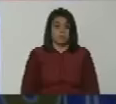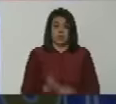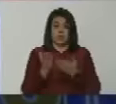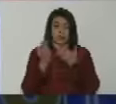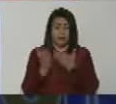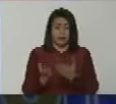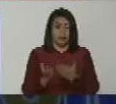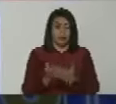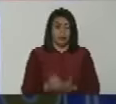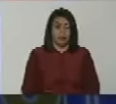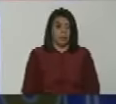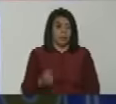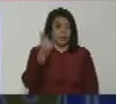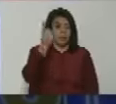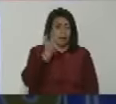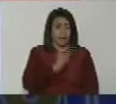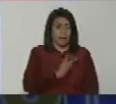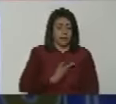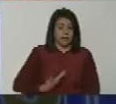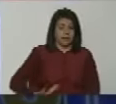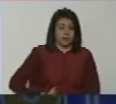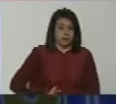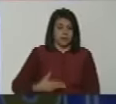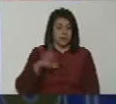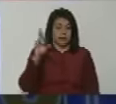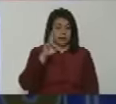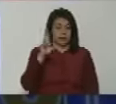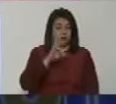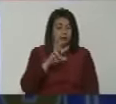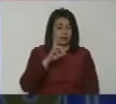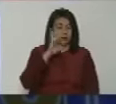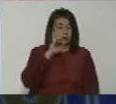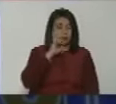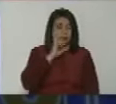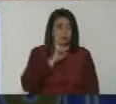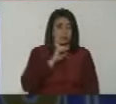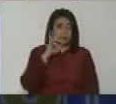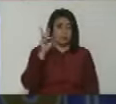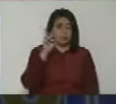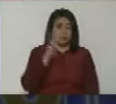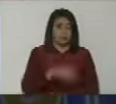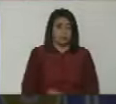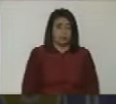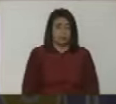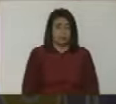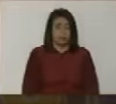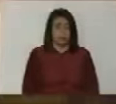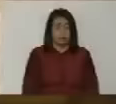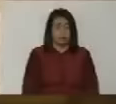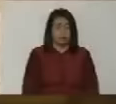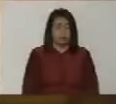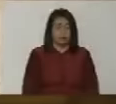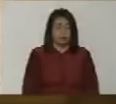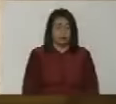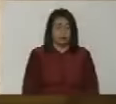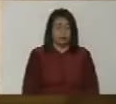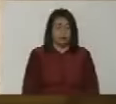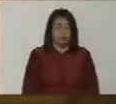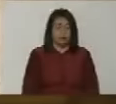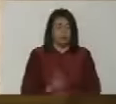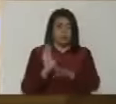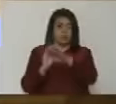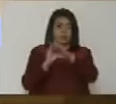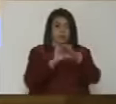Es el primer presidente de la República de Venezuela que llama a